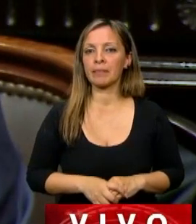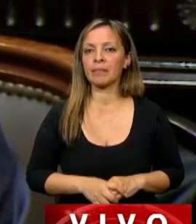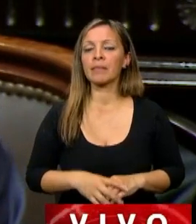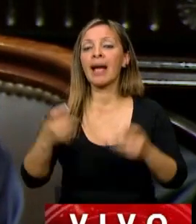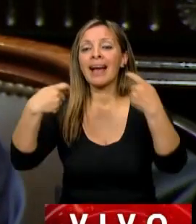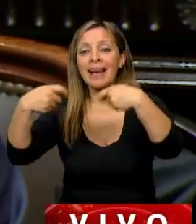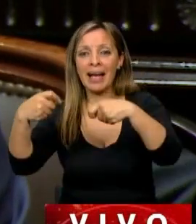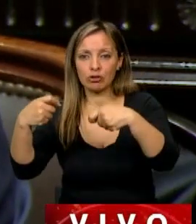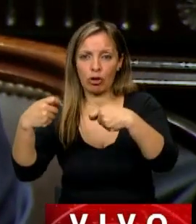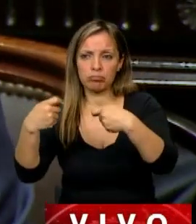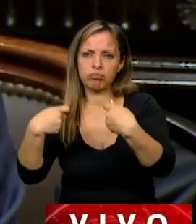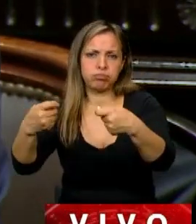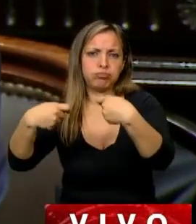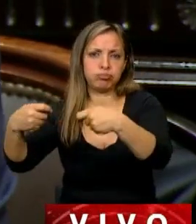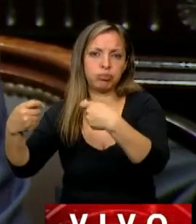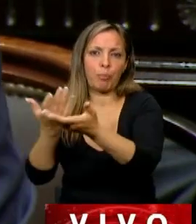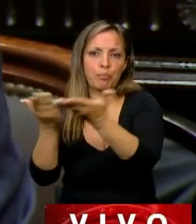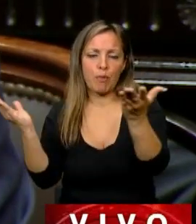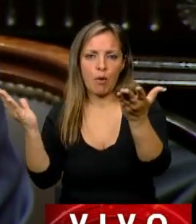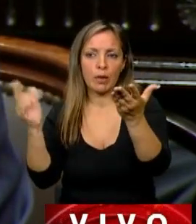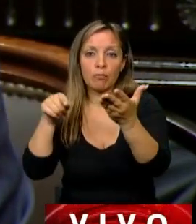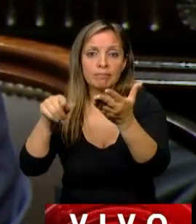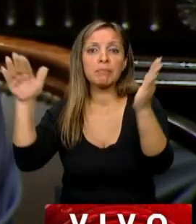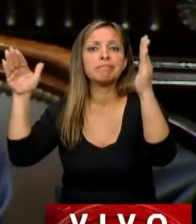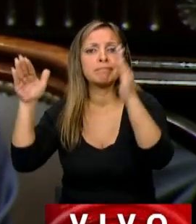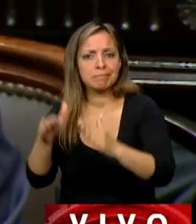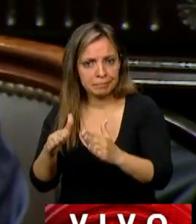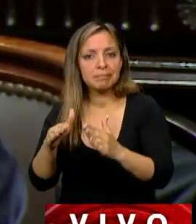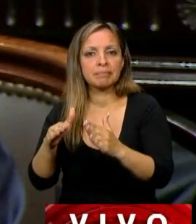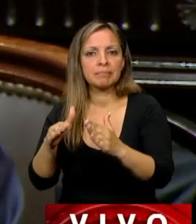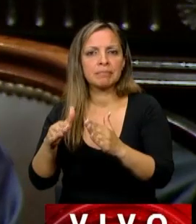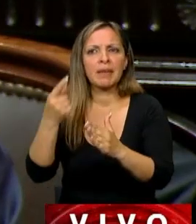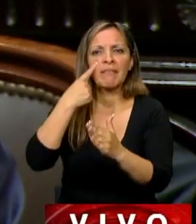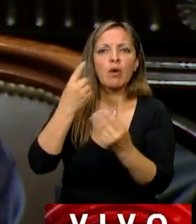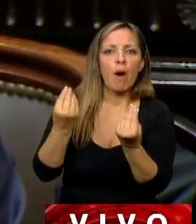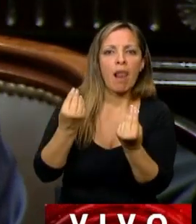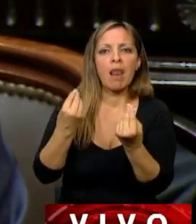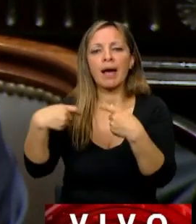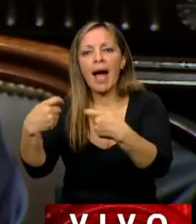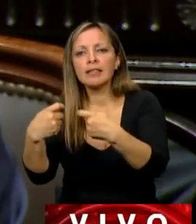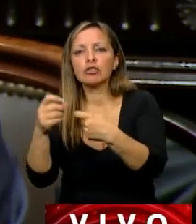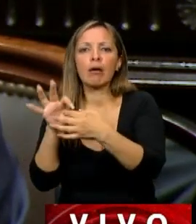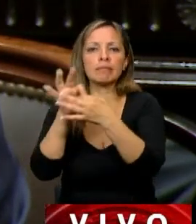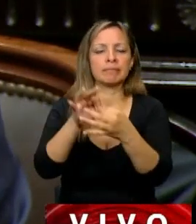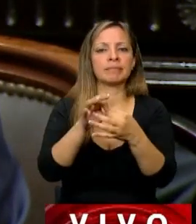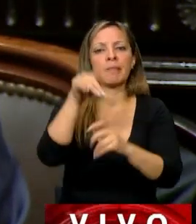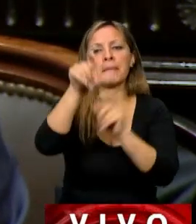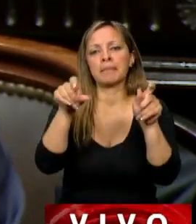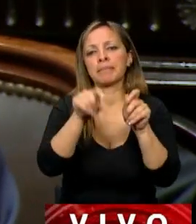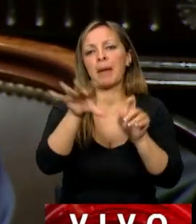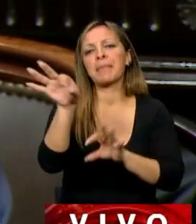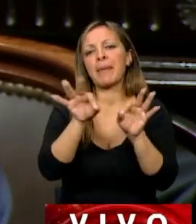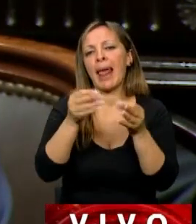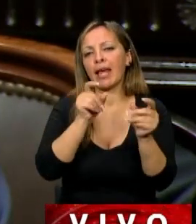el gasto público, sobre todo los gastos que no son indispensables, los gastos que están vinculados, insisto, con privilegios,